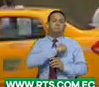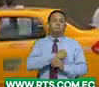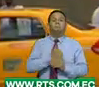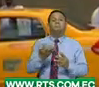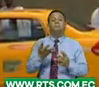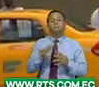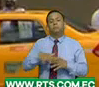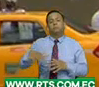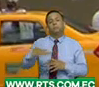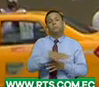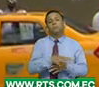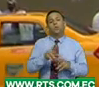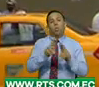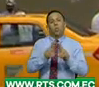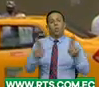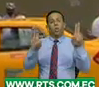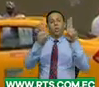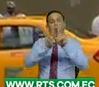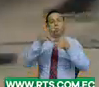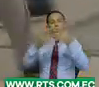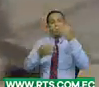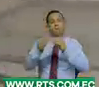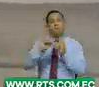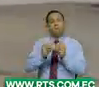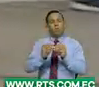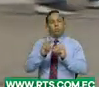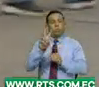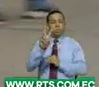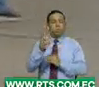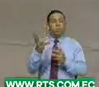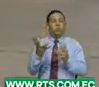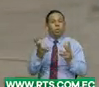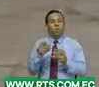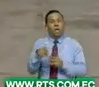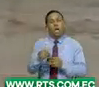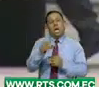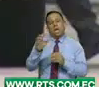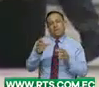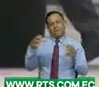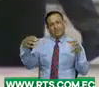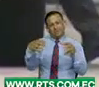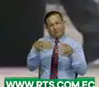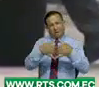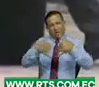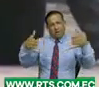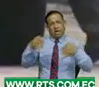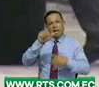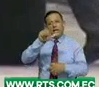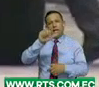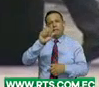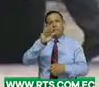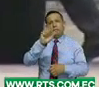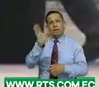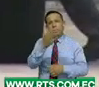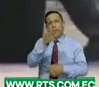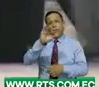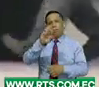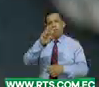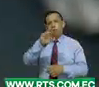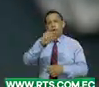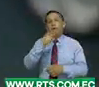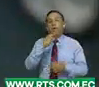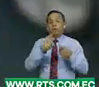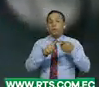de la unidad judicial penal número 2 ubicadas junto al albán borja en esta cita también se vinculó a alien choclo